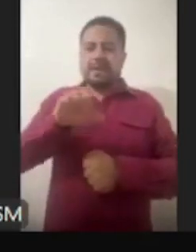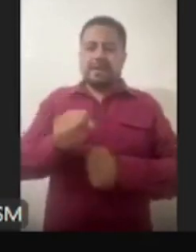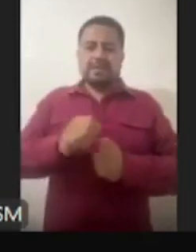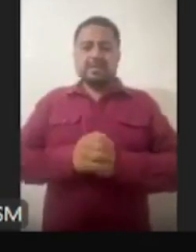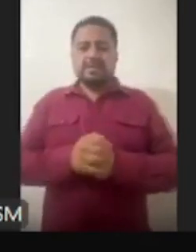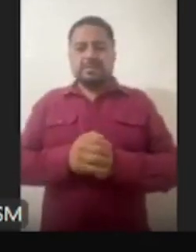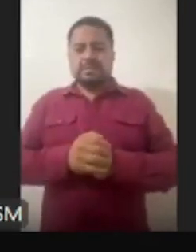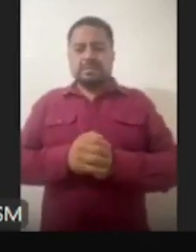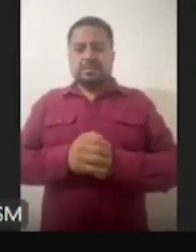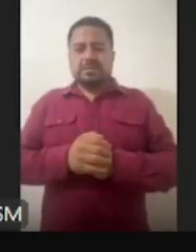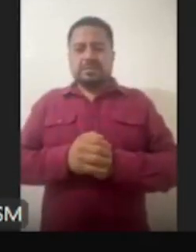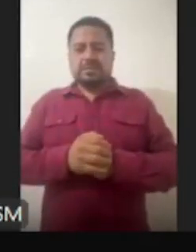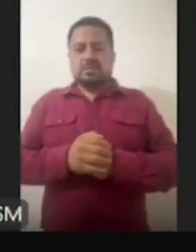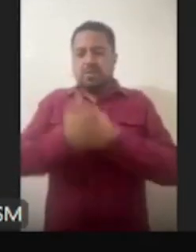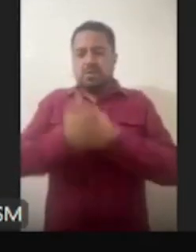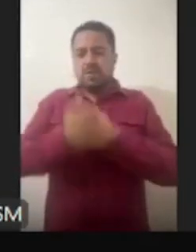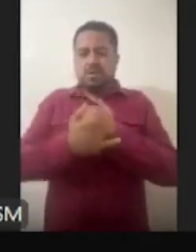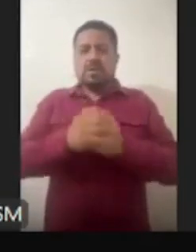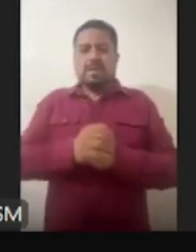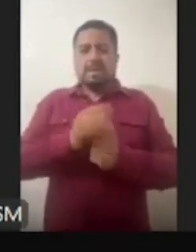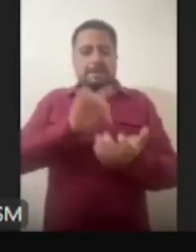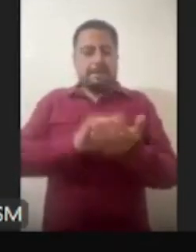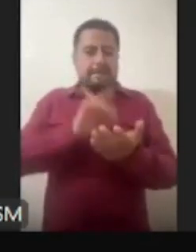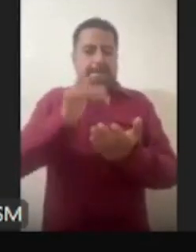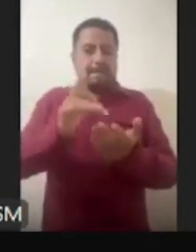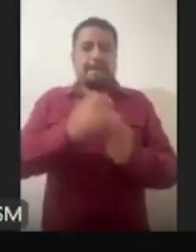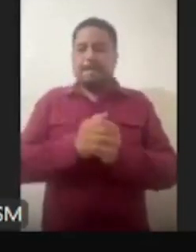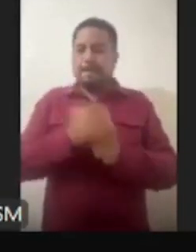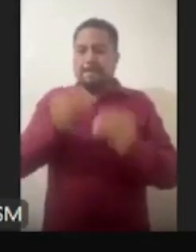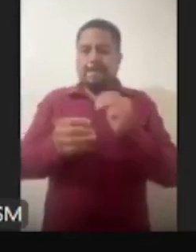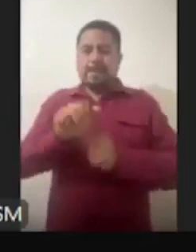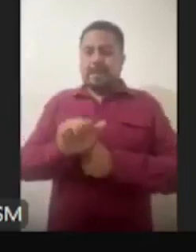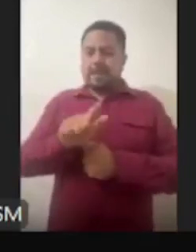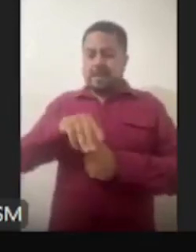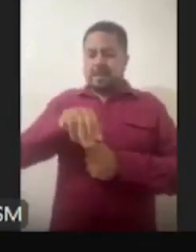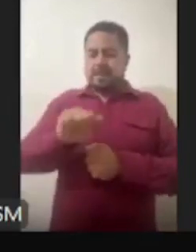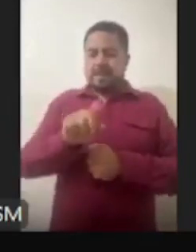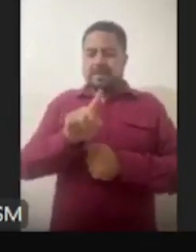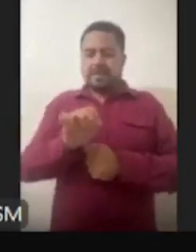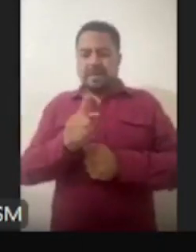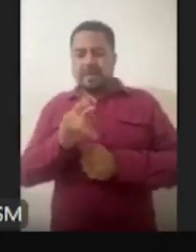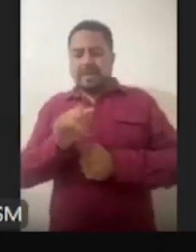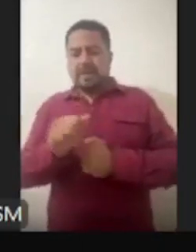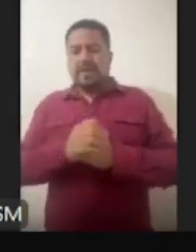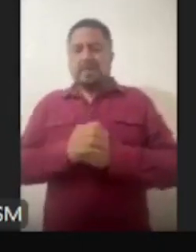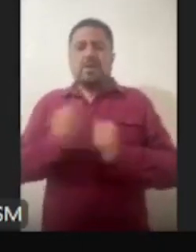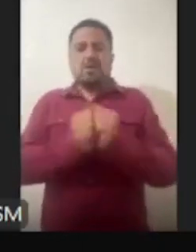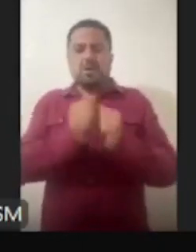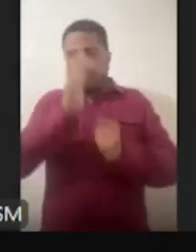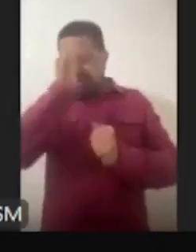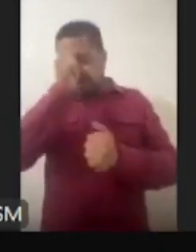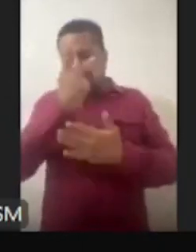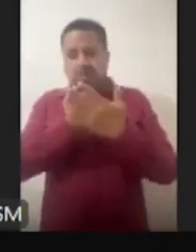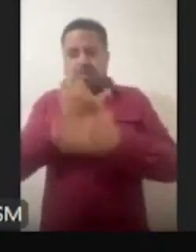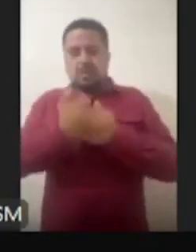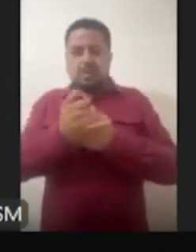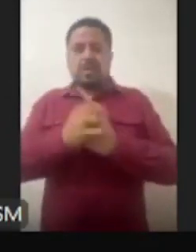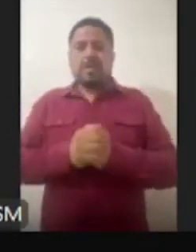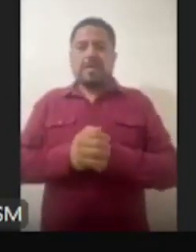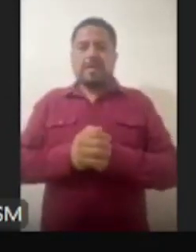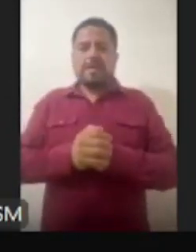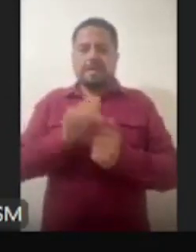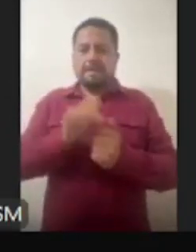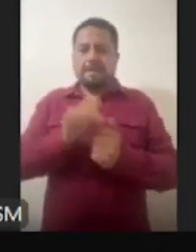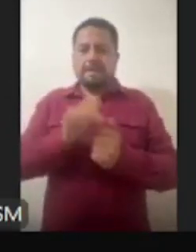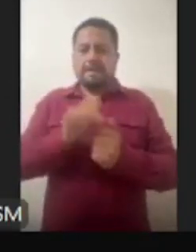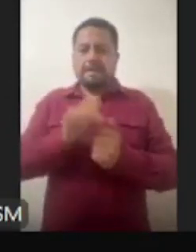proyecto. Gracias, magistrado. Magistrada Almadelia Eugenio Alcaraz. Con el proyecto. Gracias, magistrada.